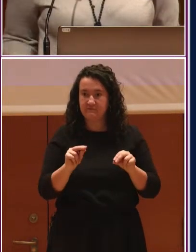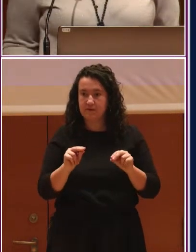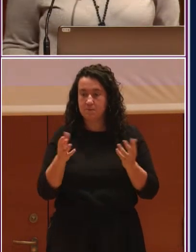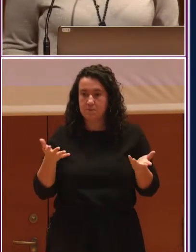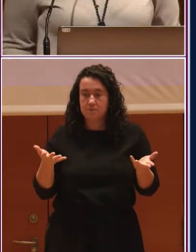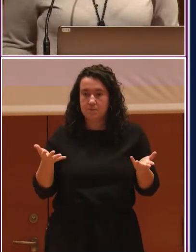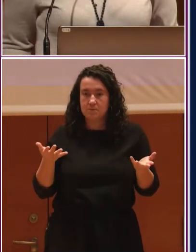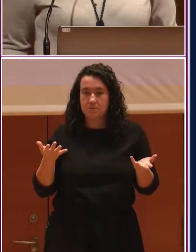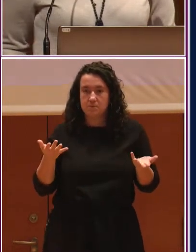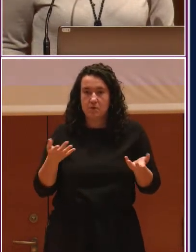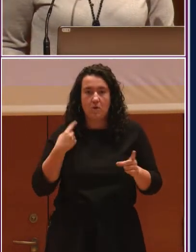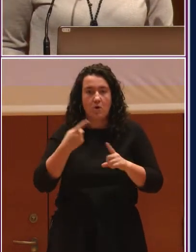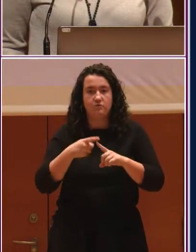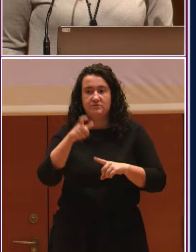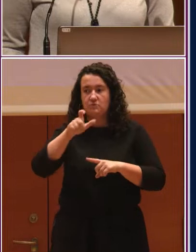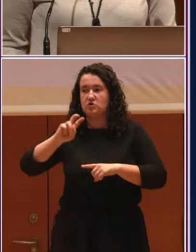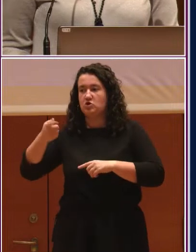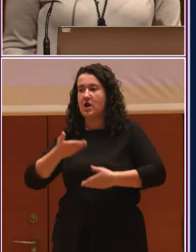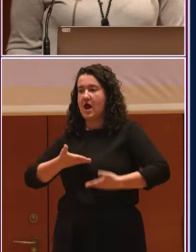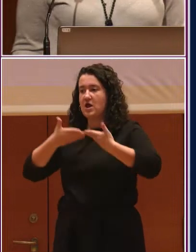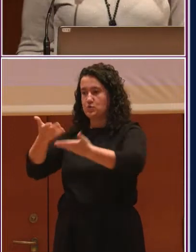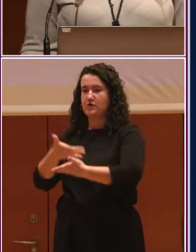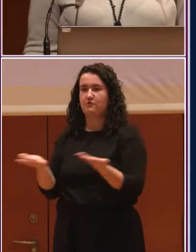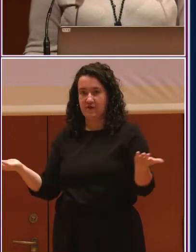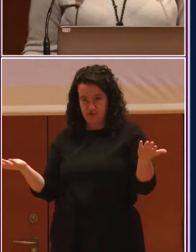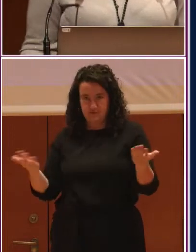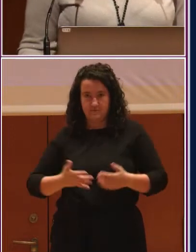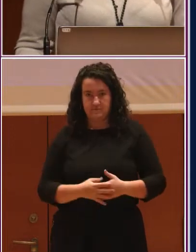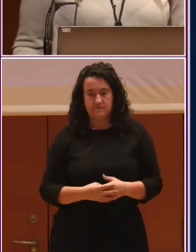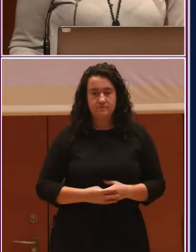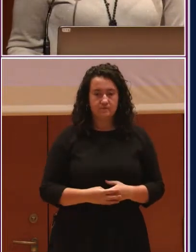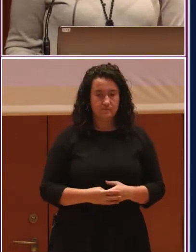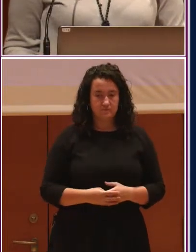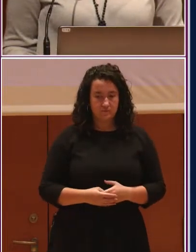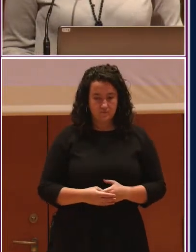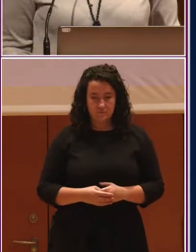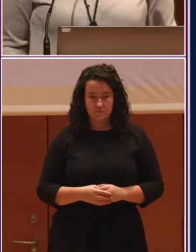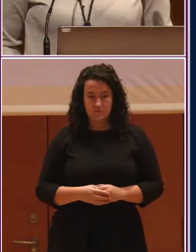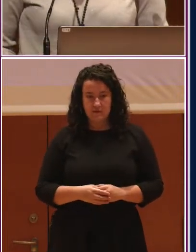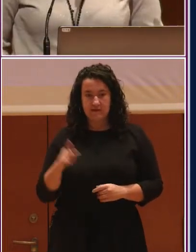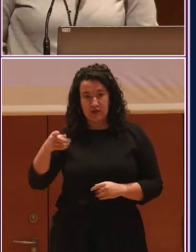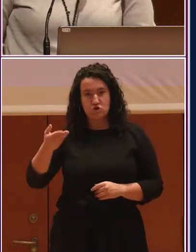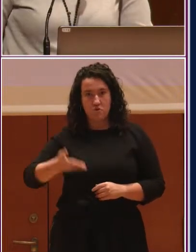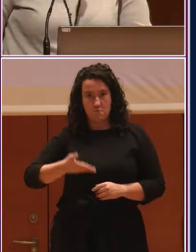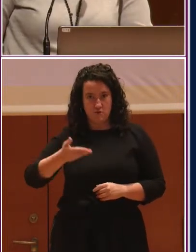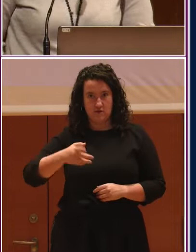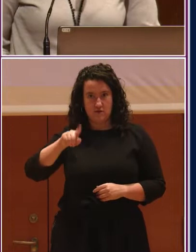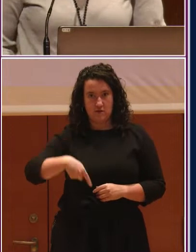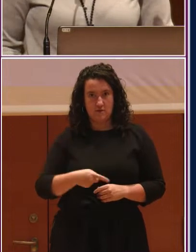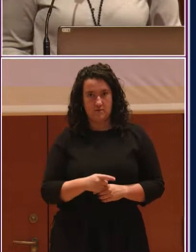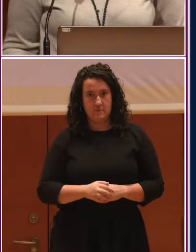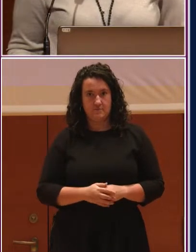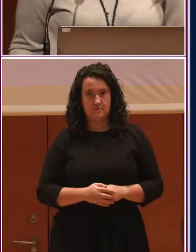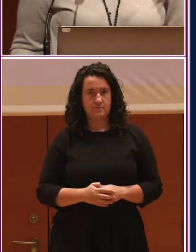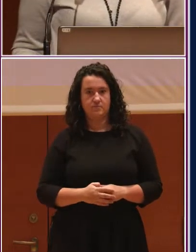muchas personas que acuden a nosotros lo hacen después de finalizar su vida